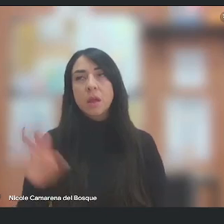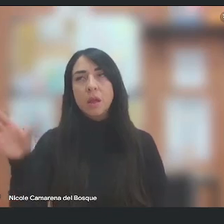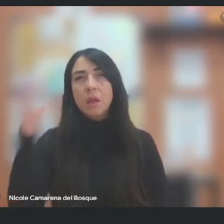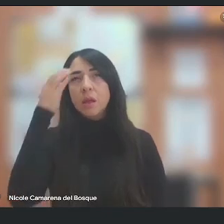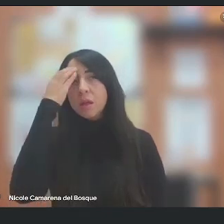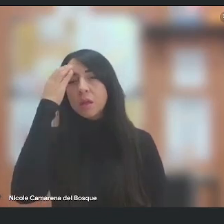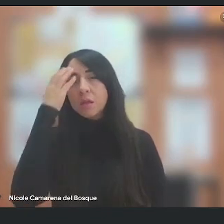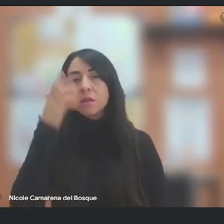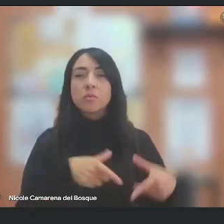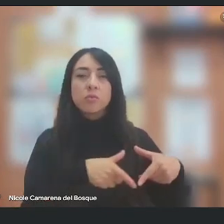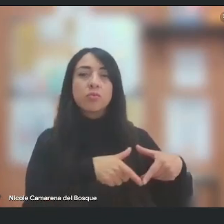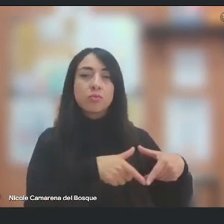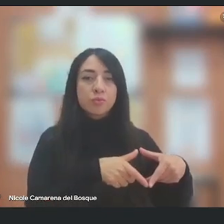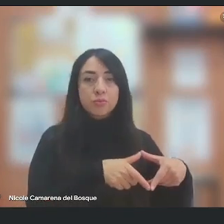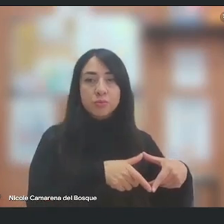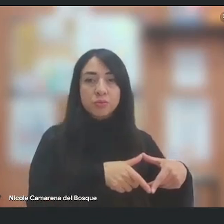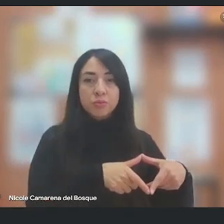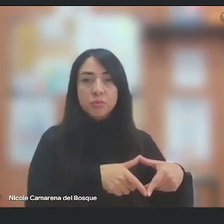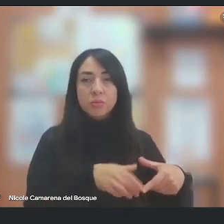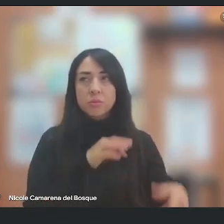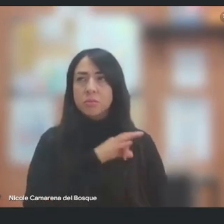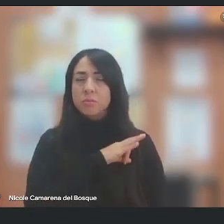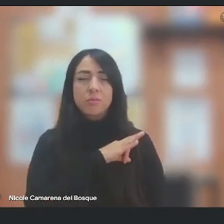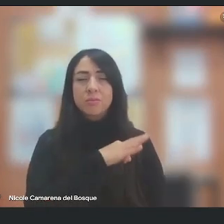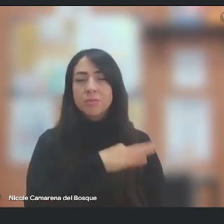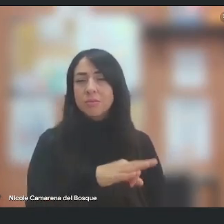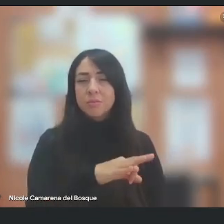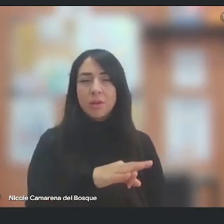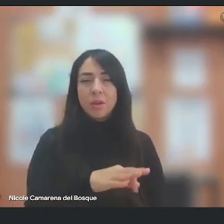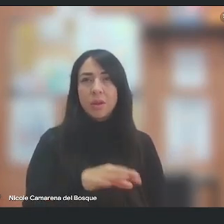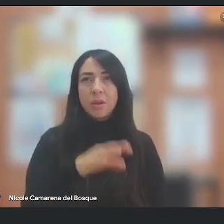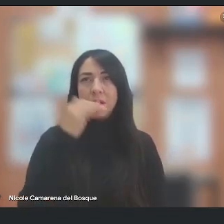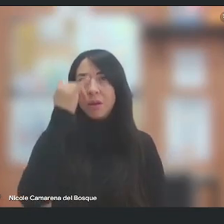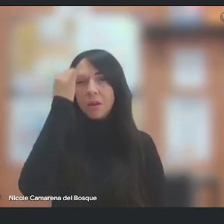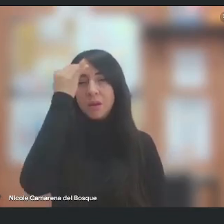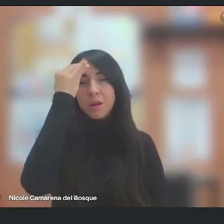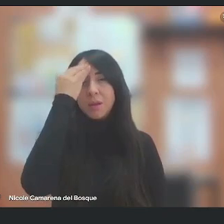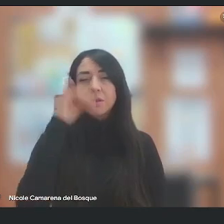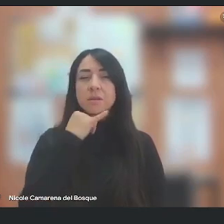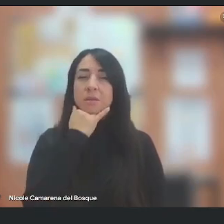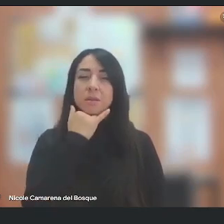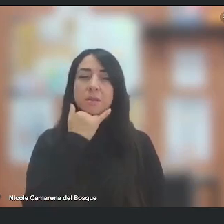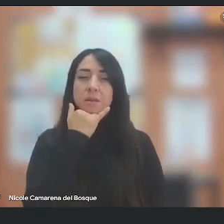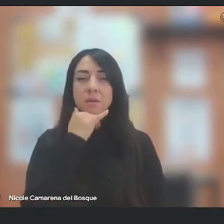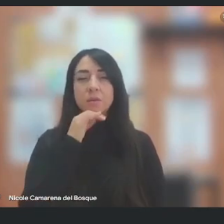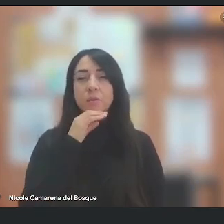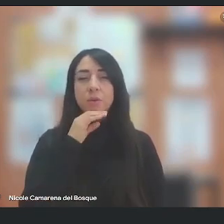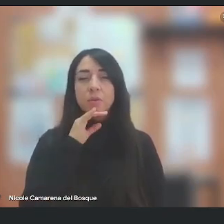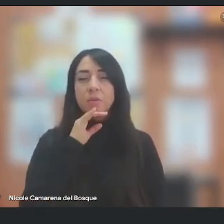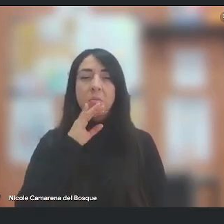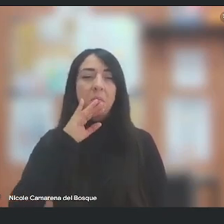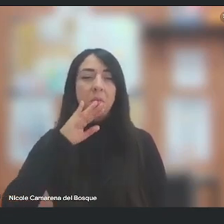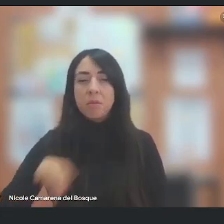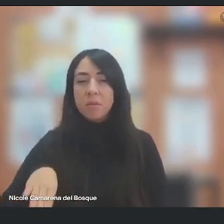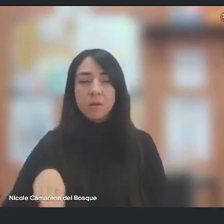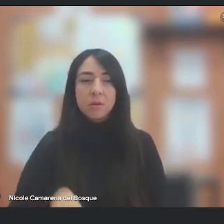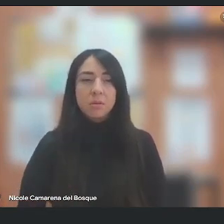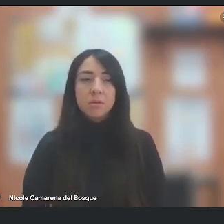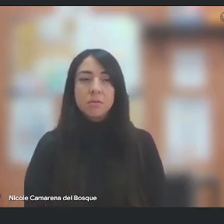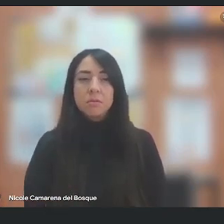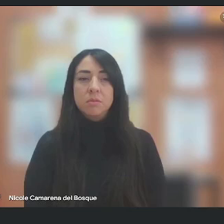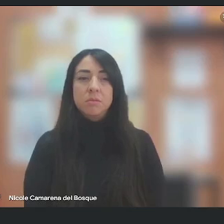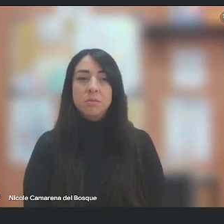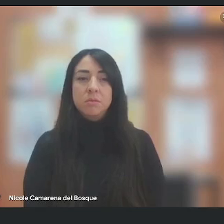menstruación propagaba desgracia o impureza, que se prohibía incluso la asistencia a ceremonias